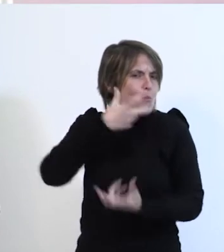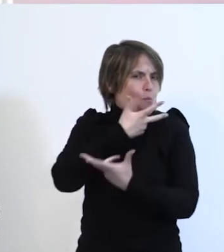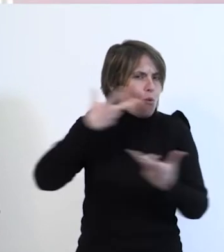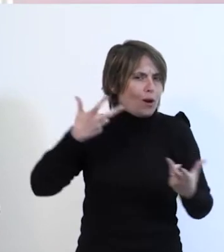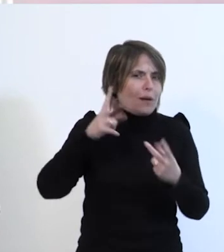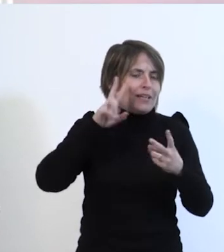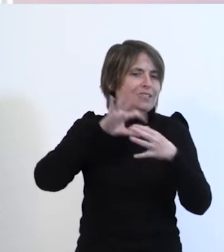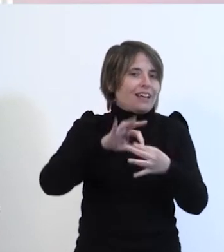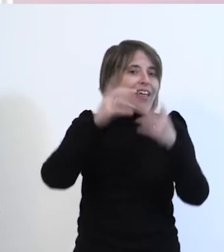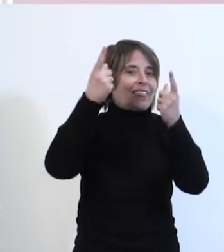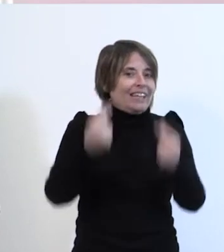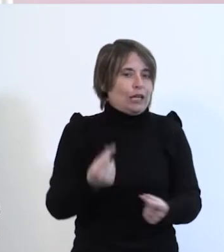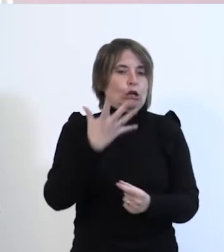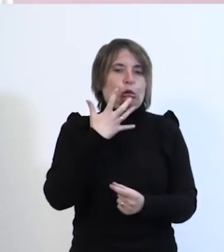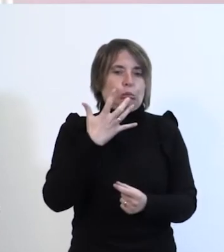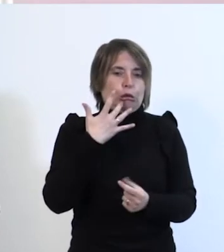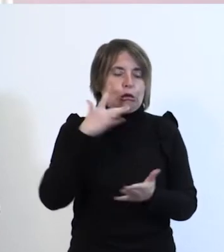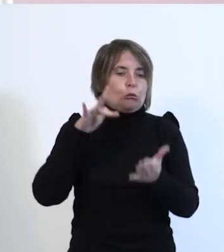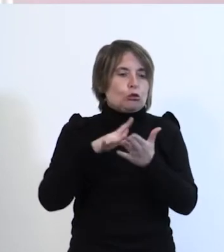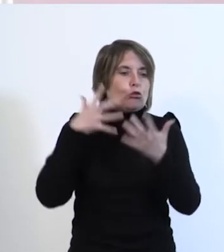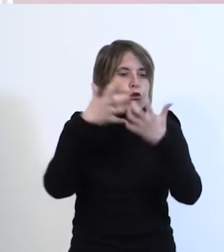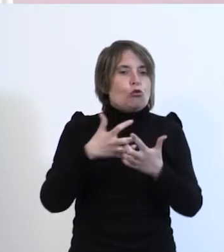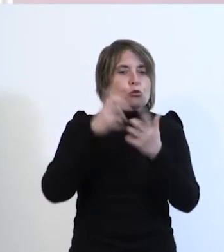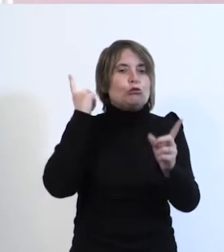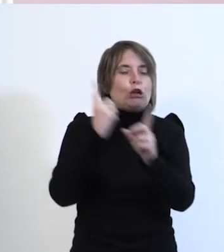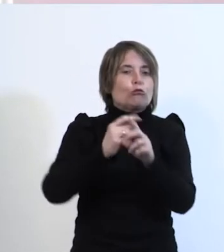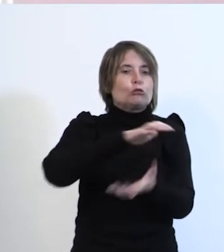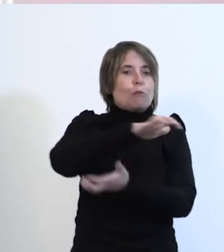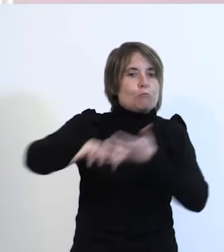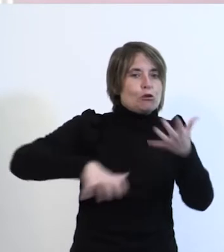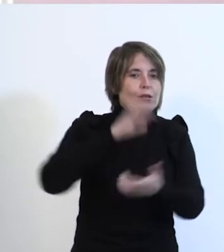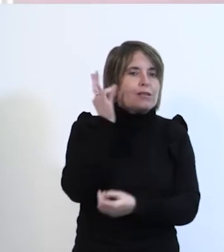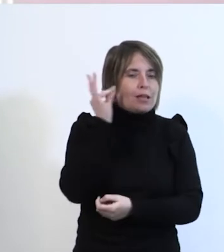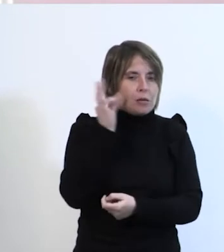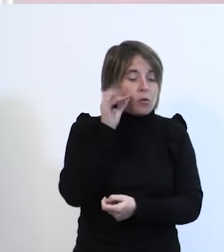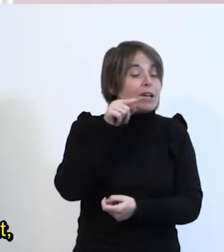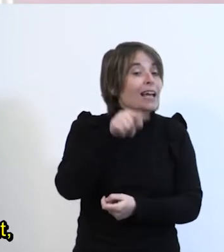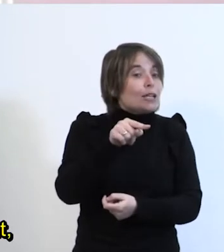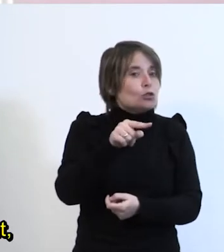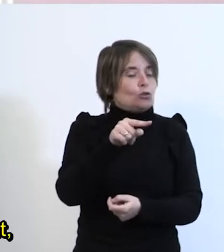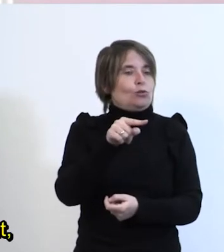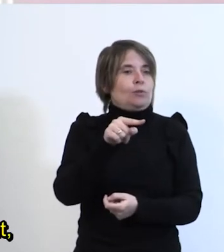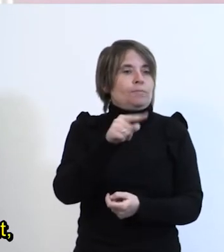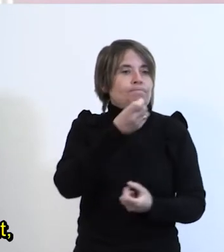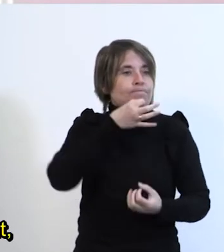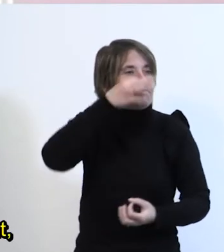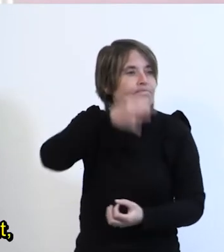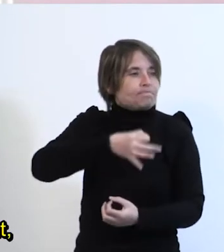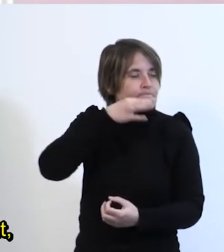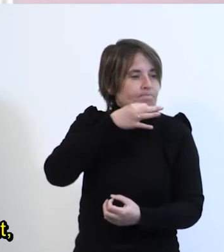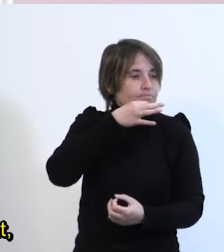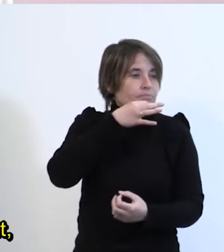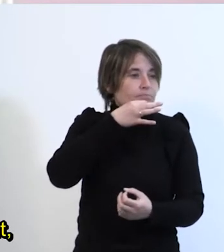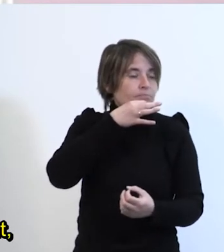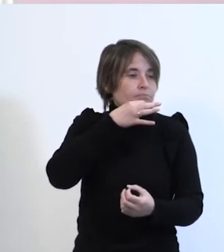en torno al dinero, por ejemplo, que se utiliza para luchar contra la violencia contra las mujeres. Y es un mensaje que